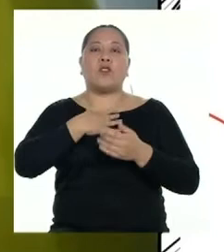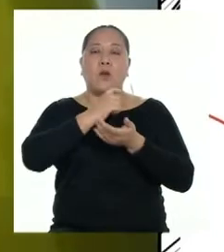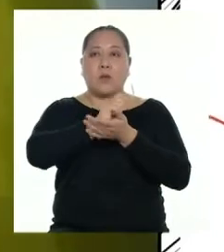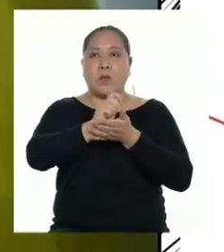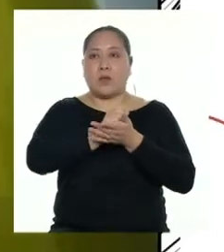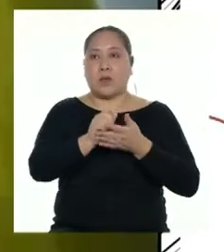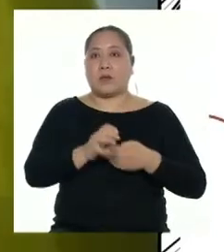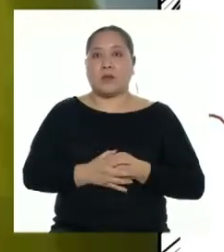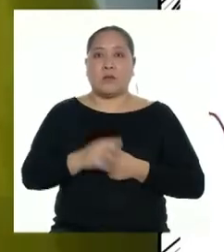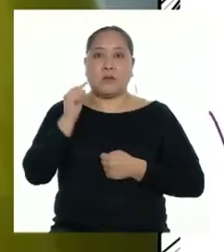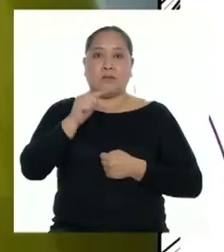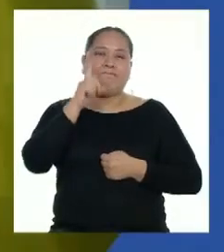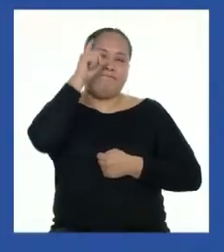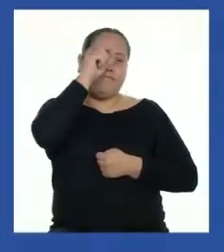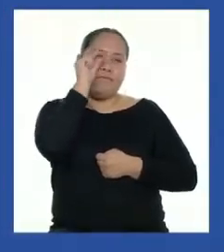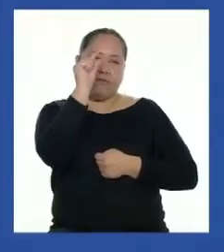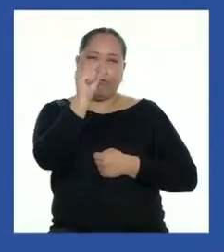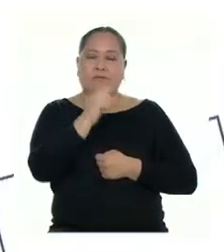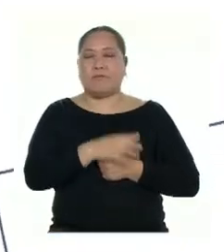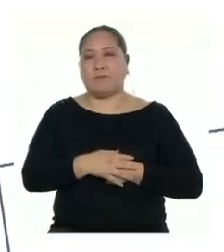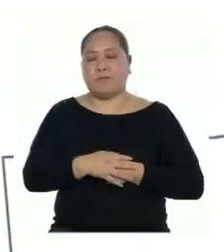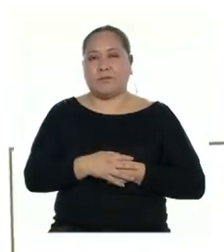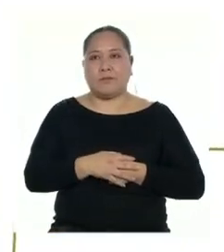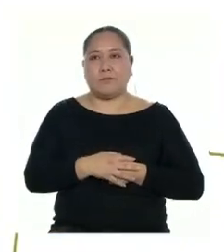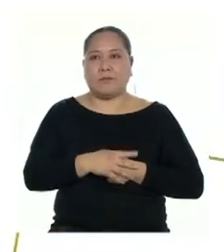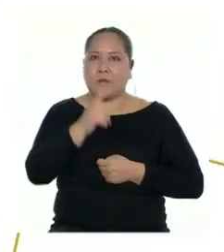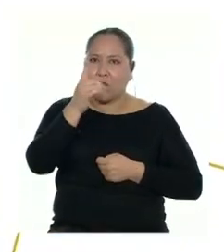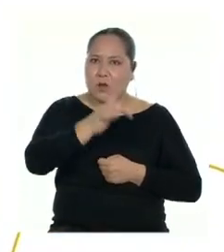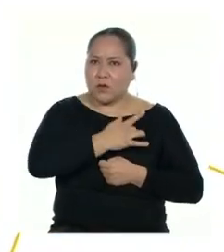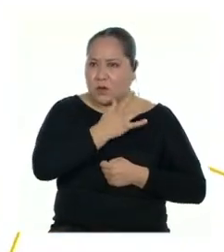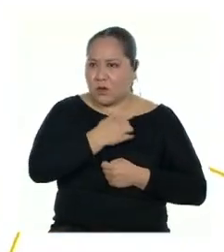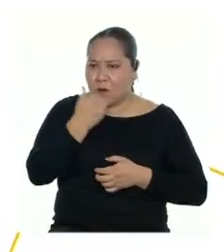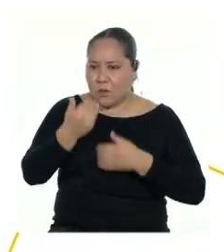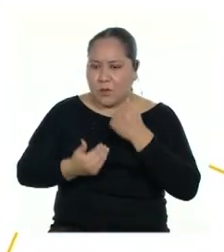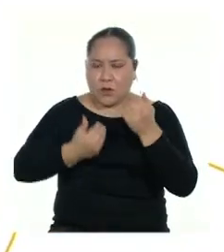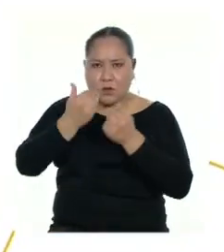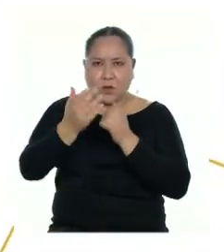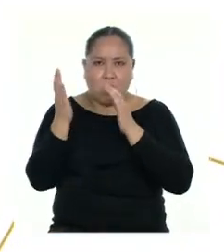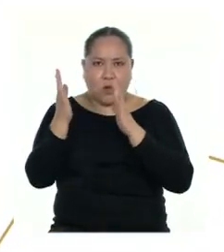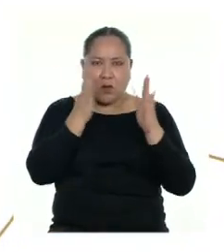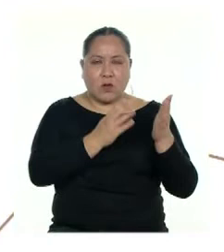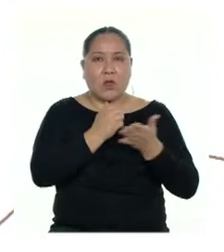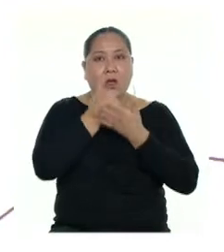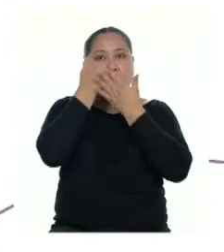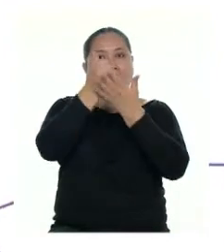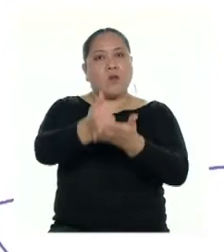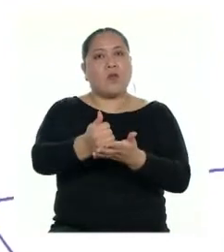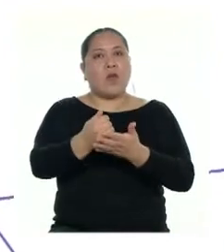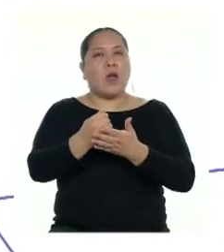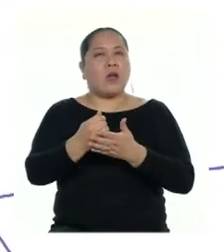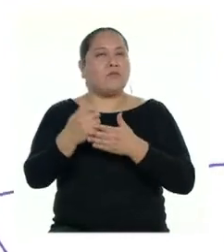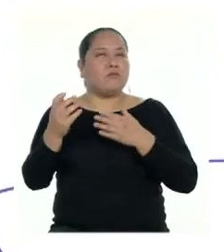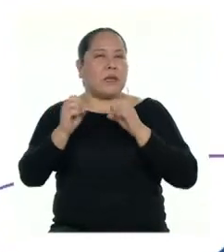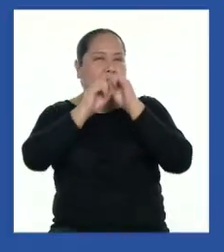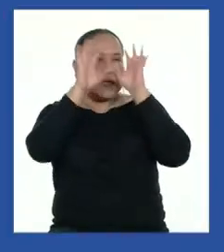texto y ahí tuve un poco de dificultad. ¿Sientes que seguir un proceso ordenado te ayuda a tener mayor